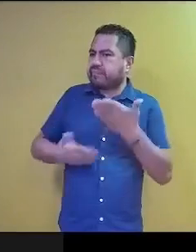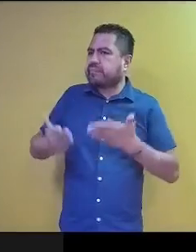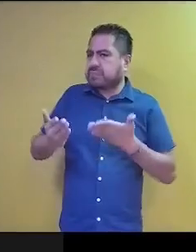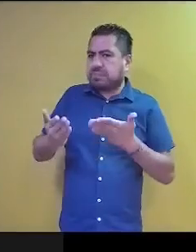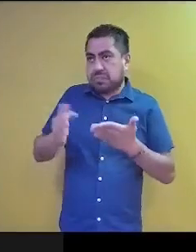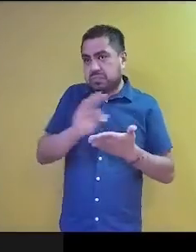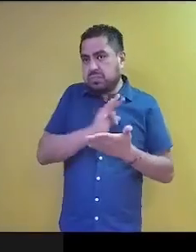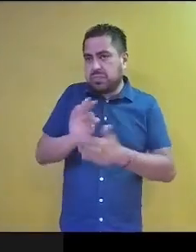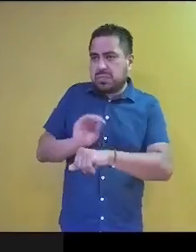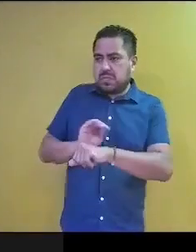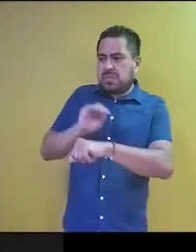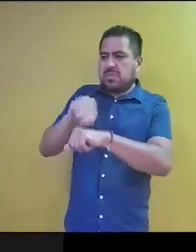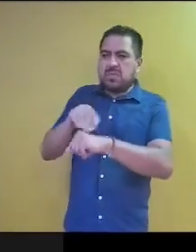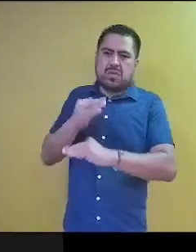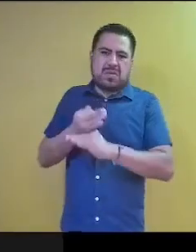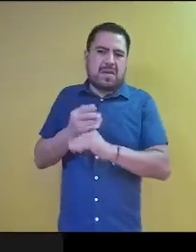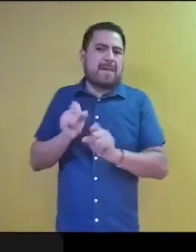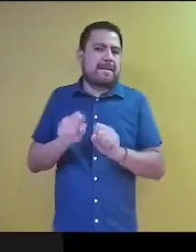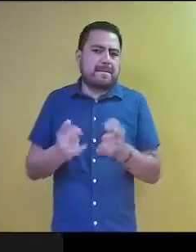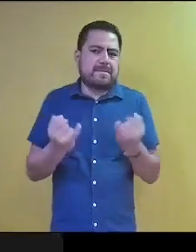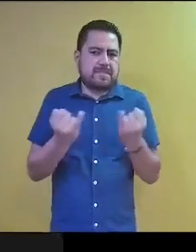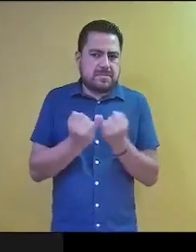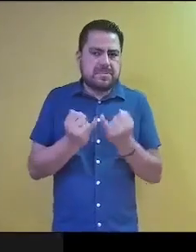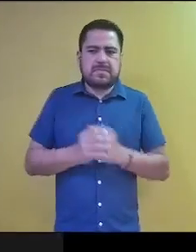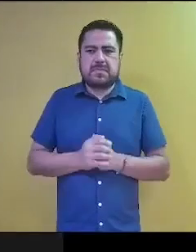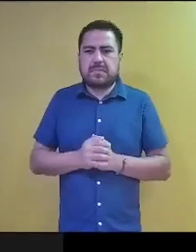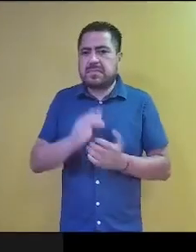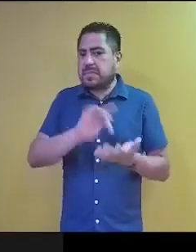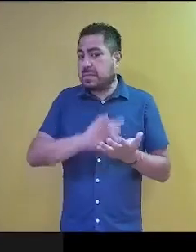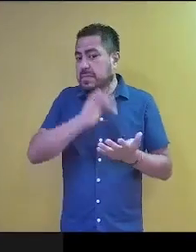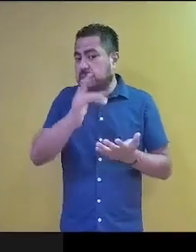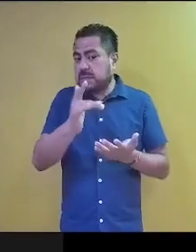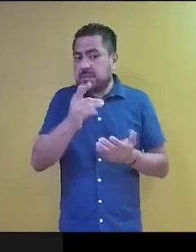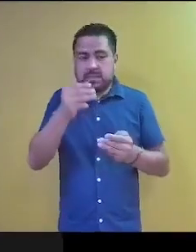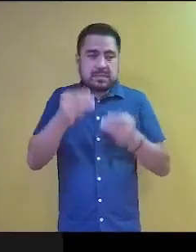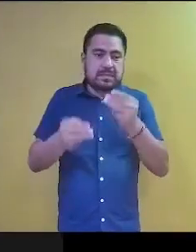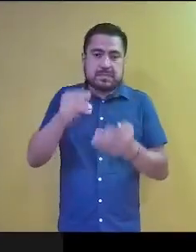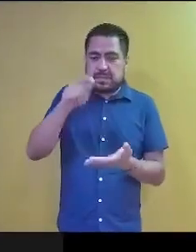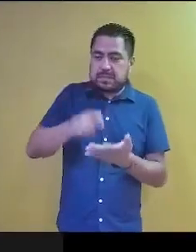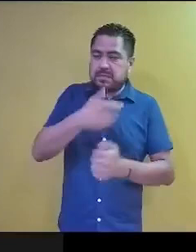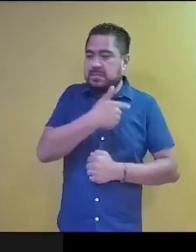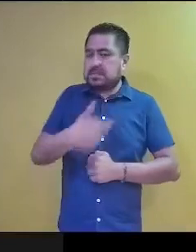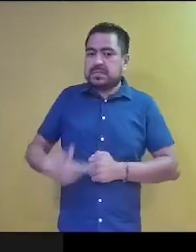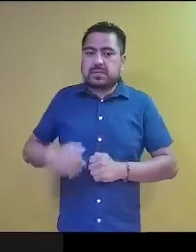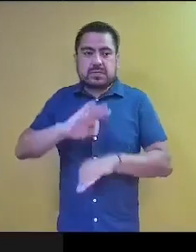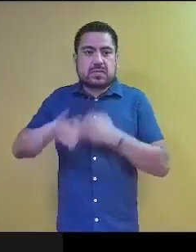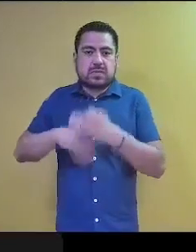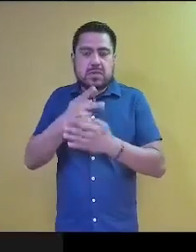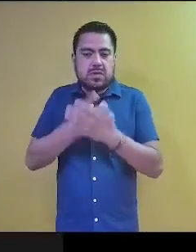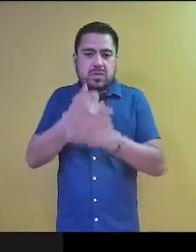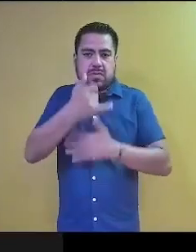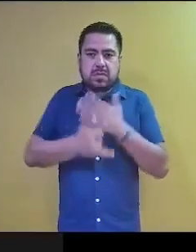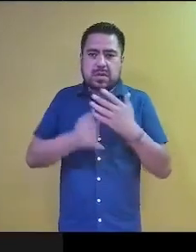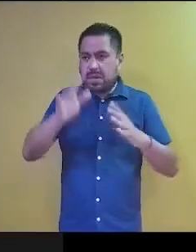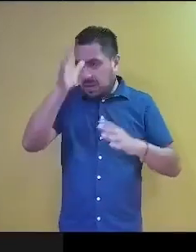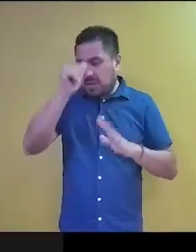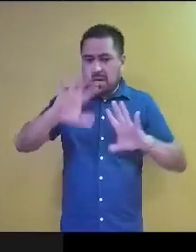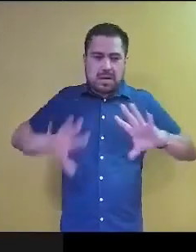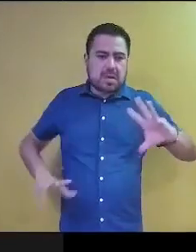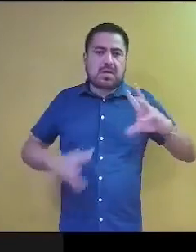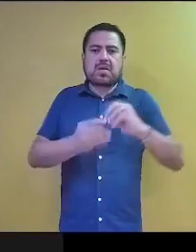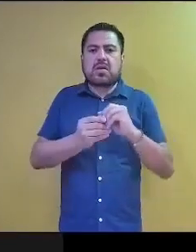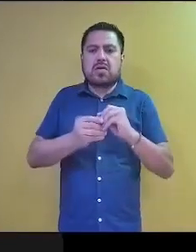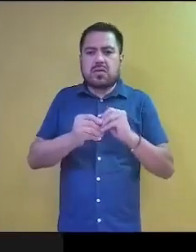solicitado que se incorporen al mismo. Gracias, magistrada. Magistrada presidenta, magistradas, el proyecto de resolución ha sido aprobado